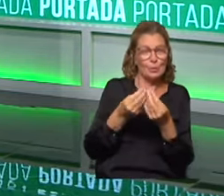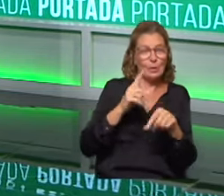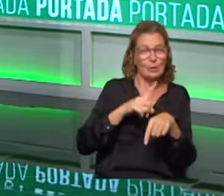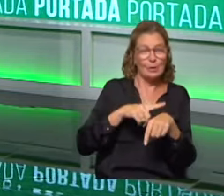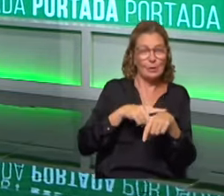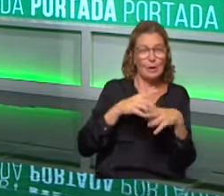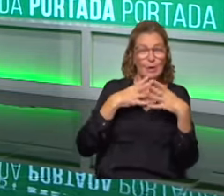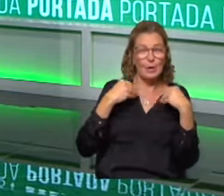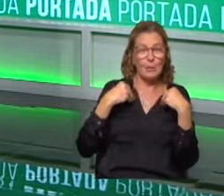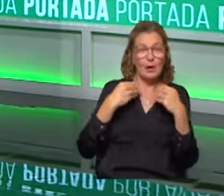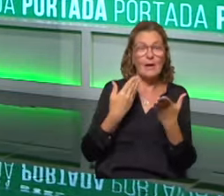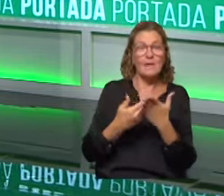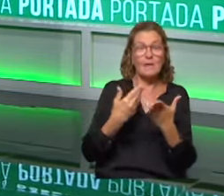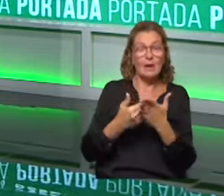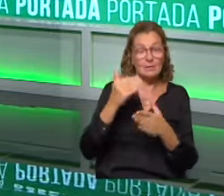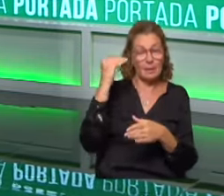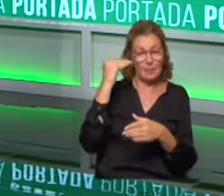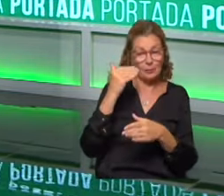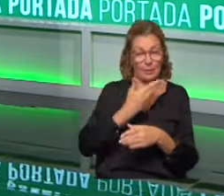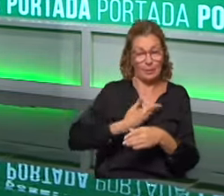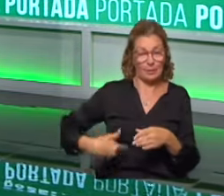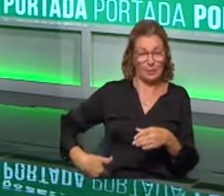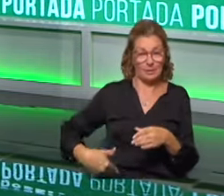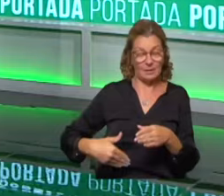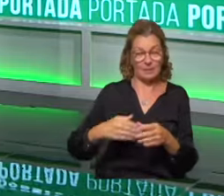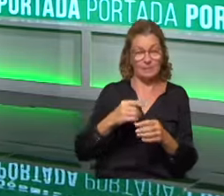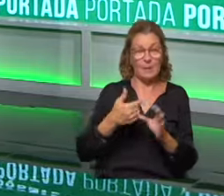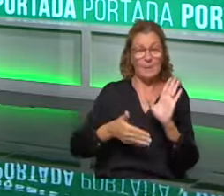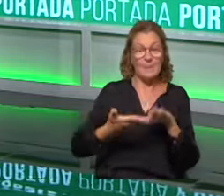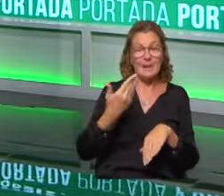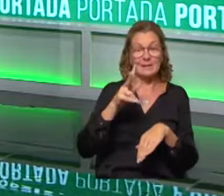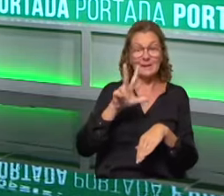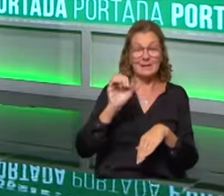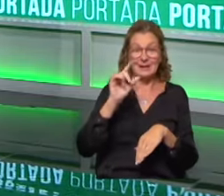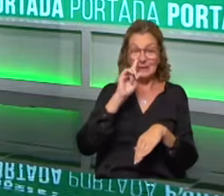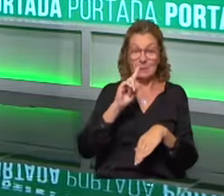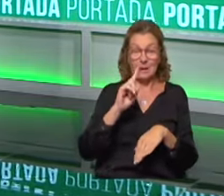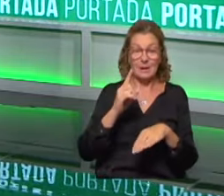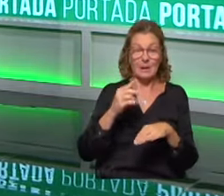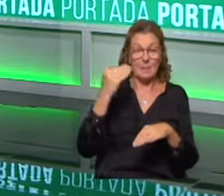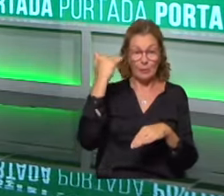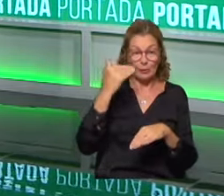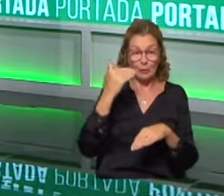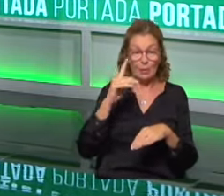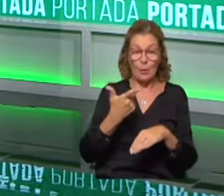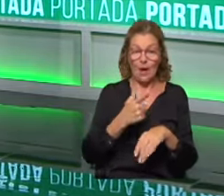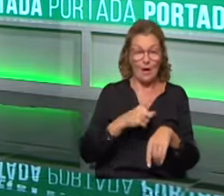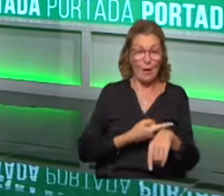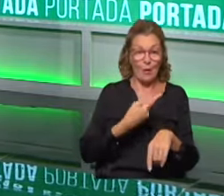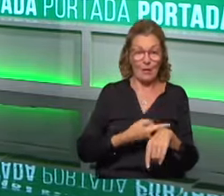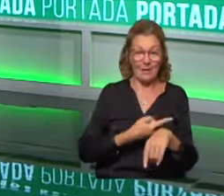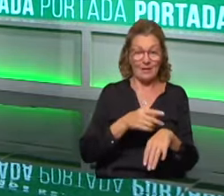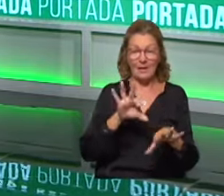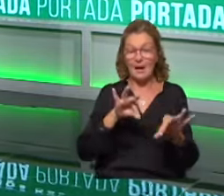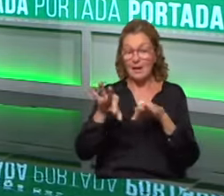y que falta personal no docente. También se aseguró, atención, que hay más de 30.000 horas docentes sin asignar. A partir de mañana en Montevideo,